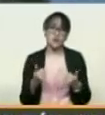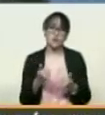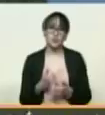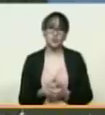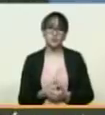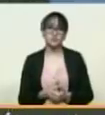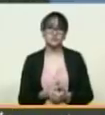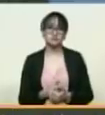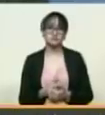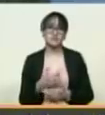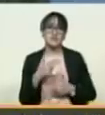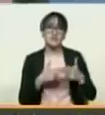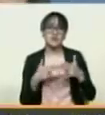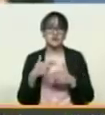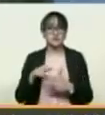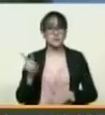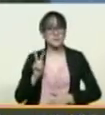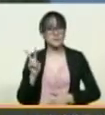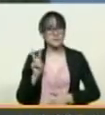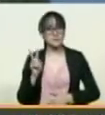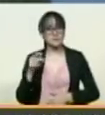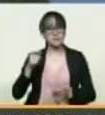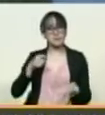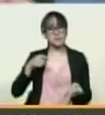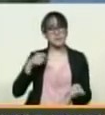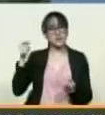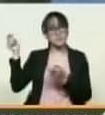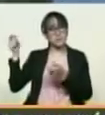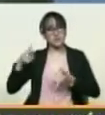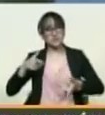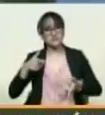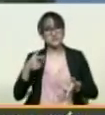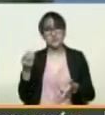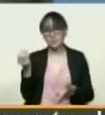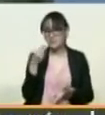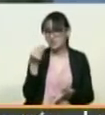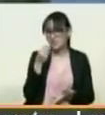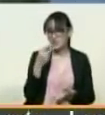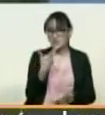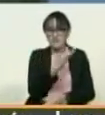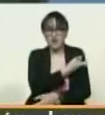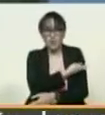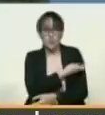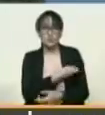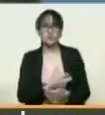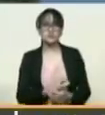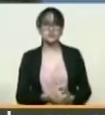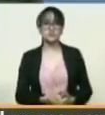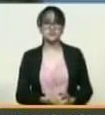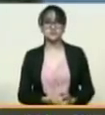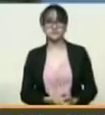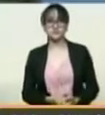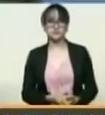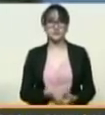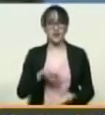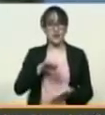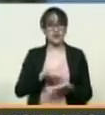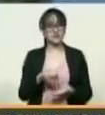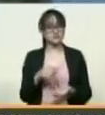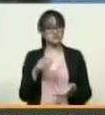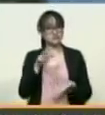para la fabricación en Venezuela, para la importación de medicamentos, de vacunas de producción iraní, con las